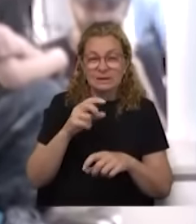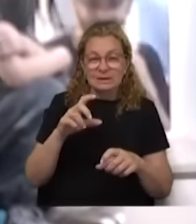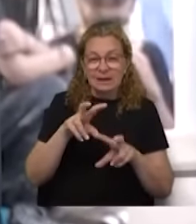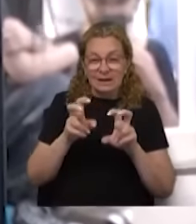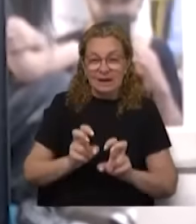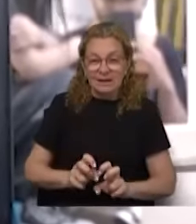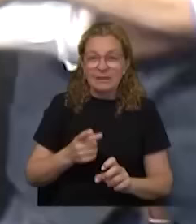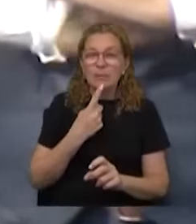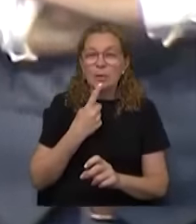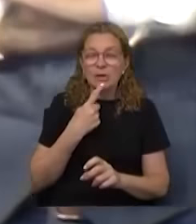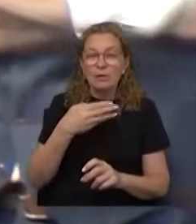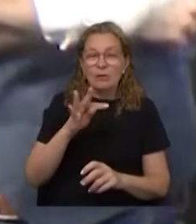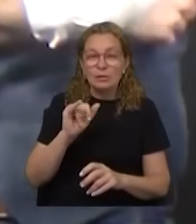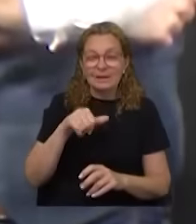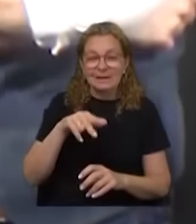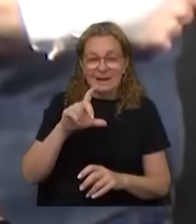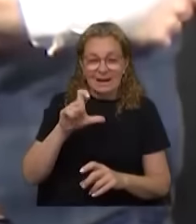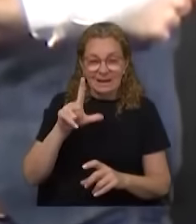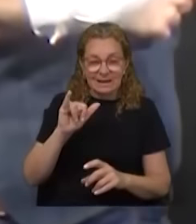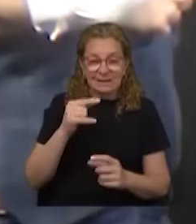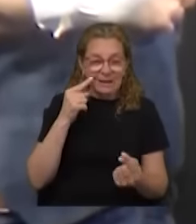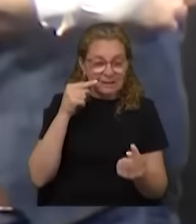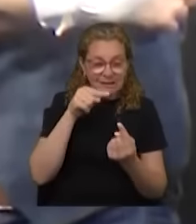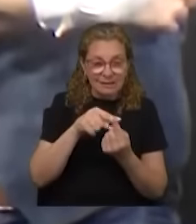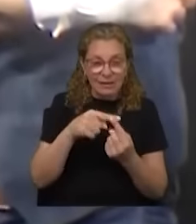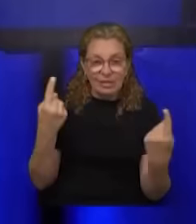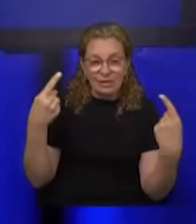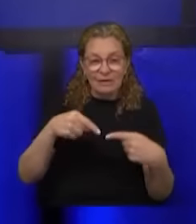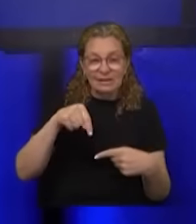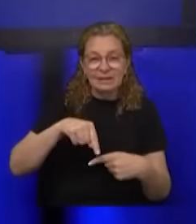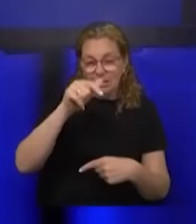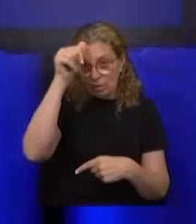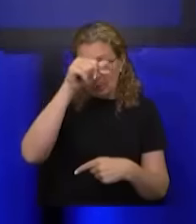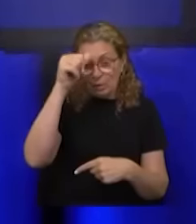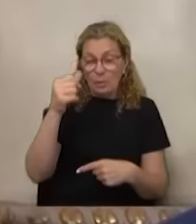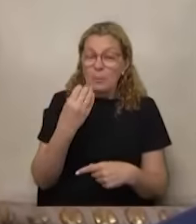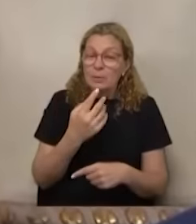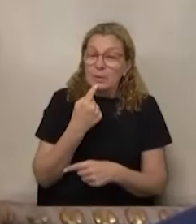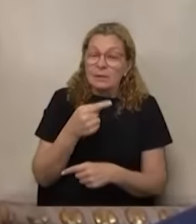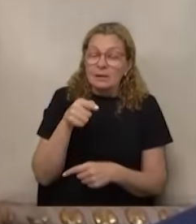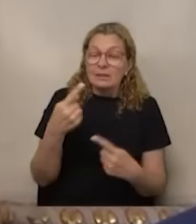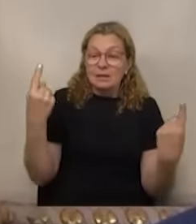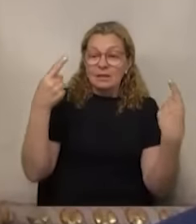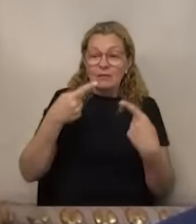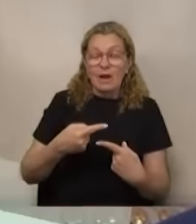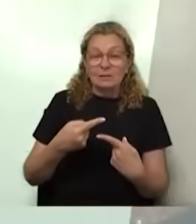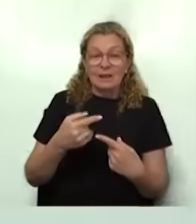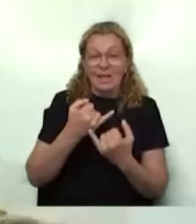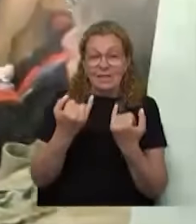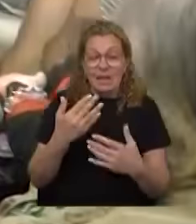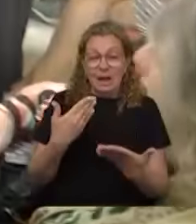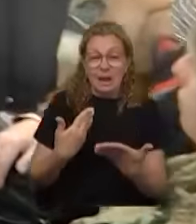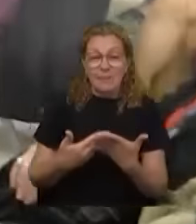columna política de Eduardo botinelli estará centrado en el debate presidencial de este domingo Qué podemos señalar sobre este debate a días del balotaje